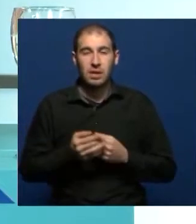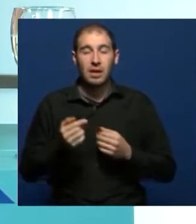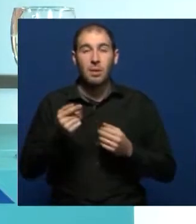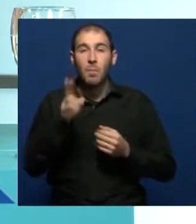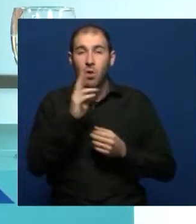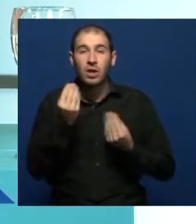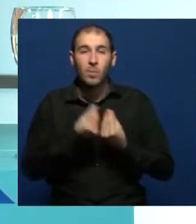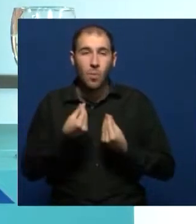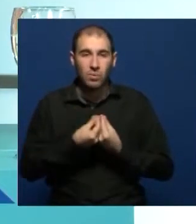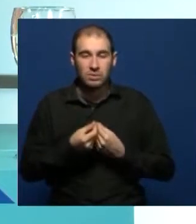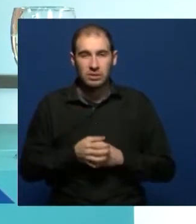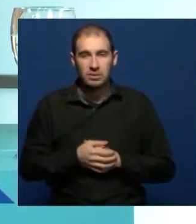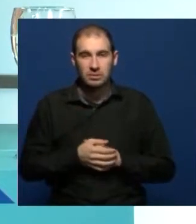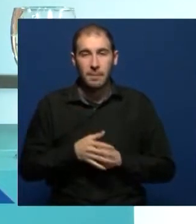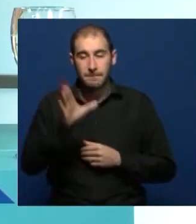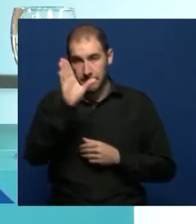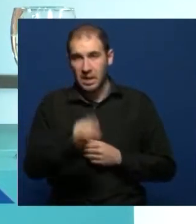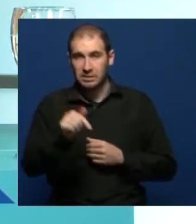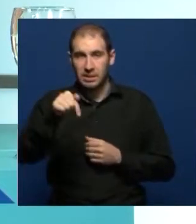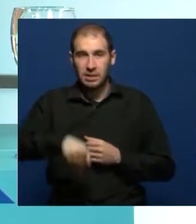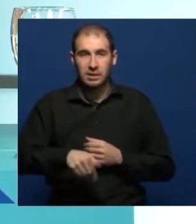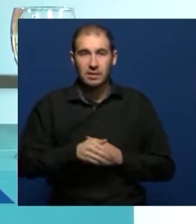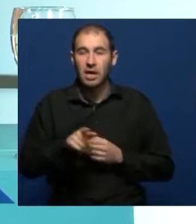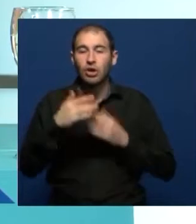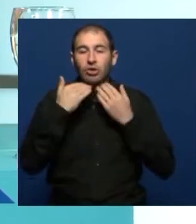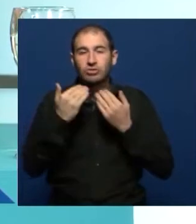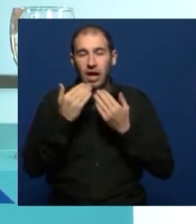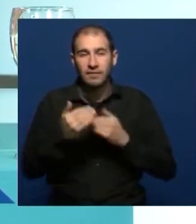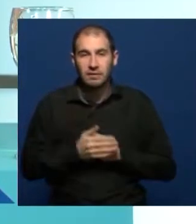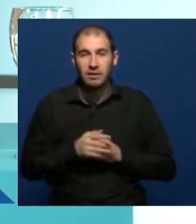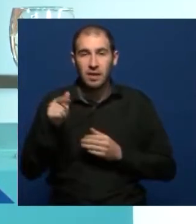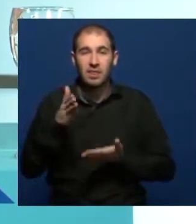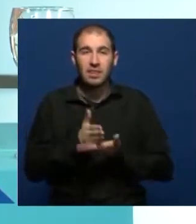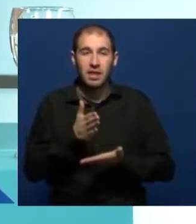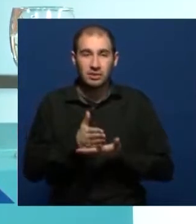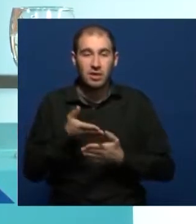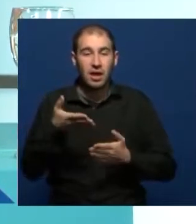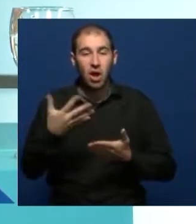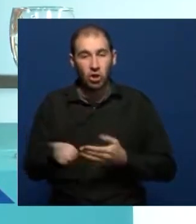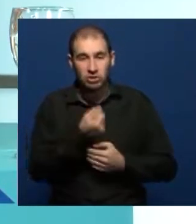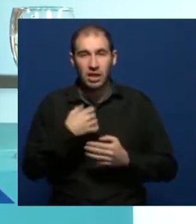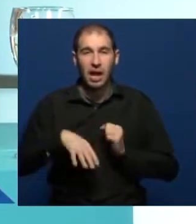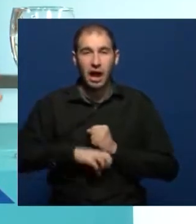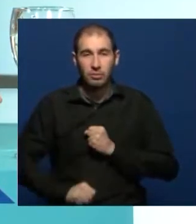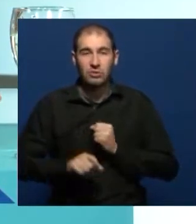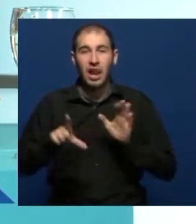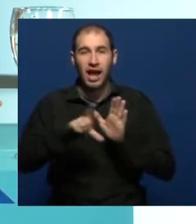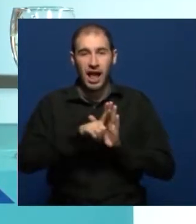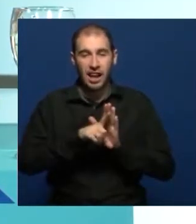muchas mujeres en nuestro país no saben que tienen derecho a acceder a un aborto